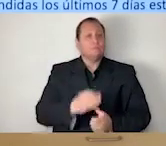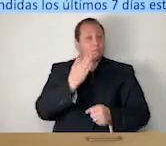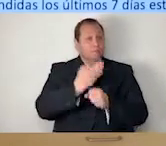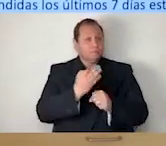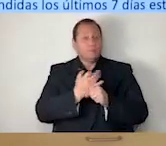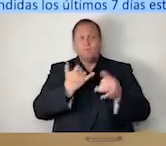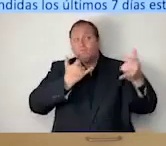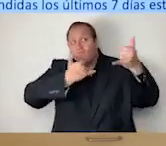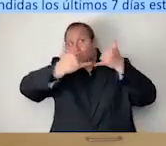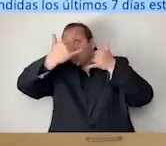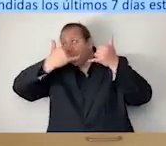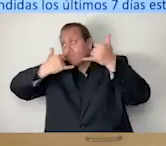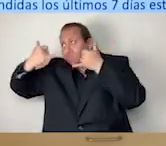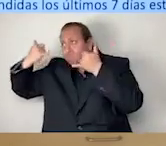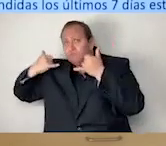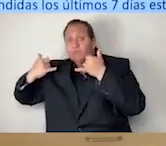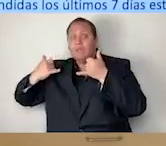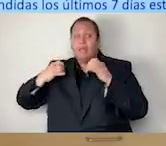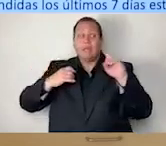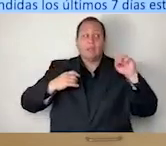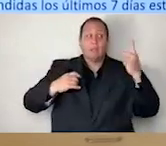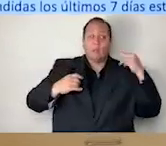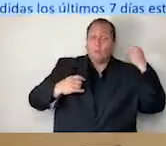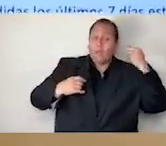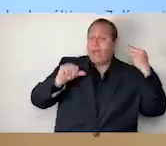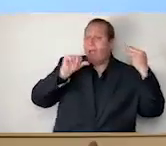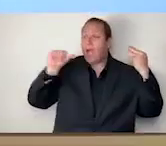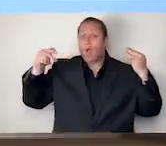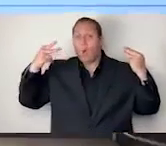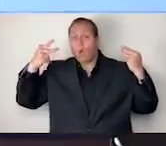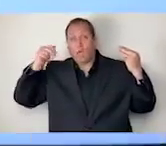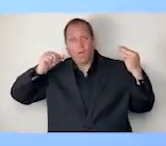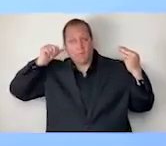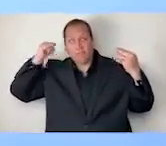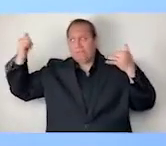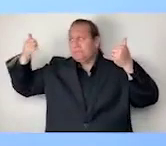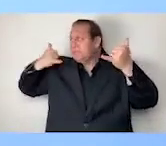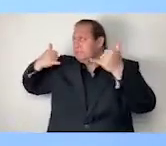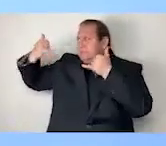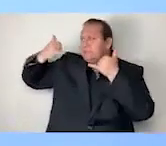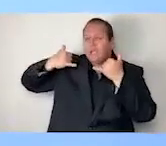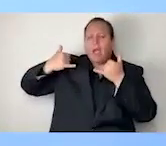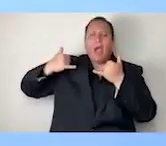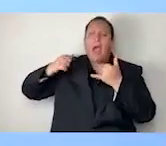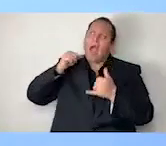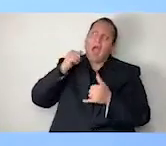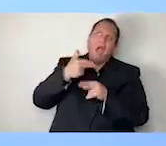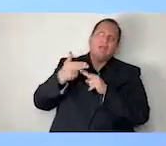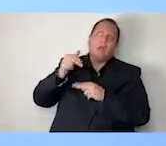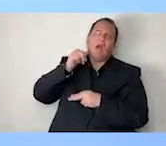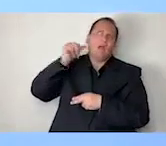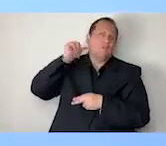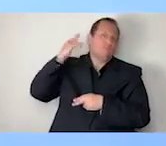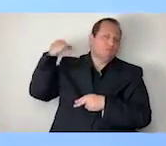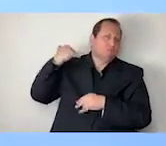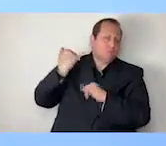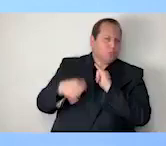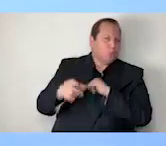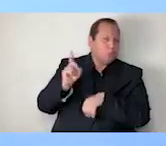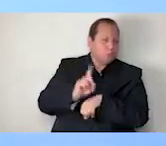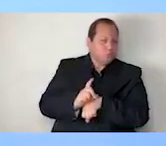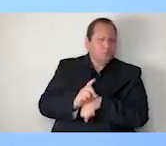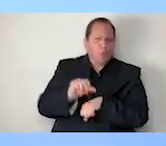y aquí en total de llamadas recibidas desde el 31 de marzo hasta el 8 de abril o sea ya hoy ayer en la noche